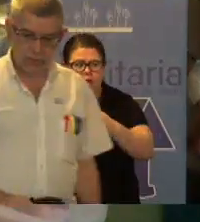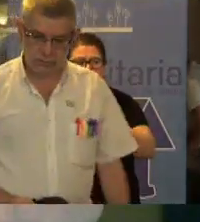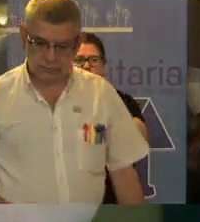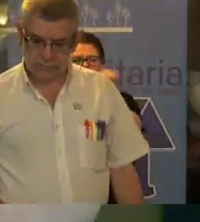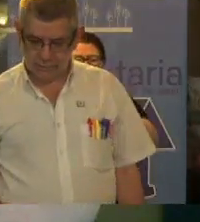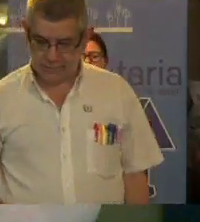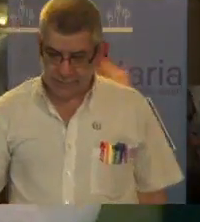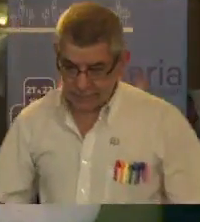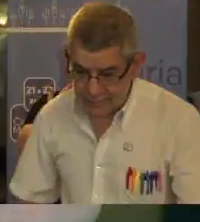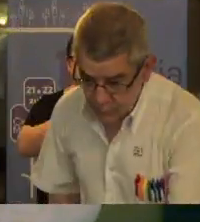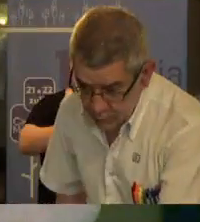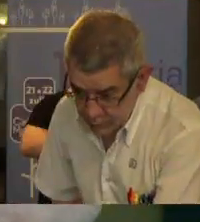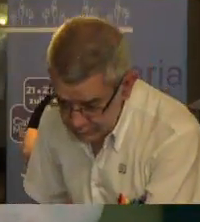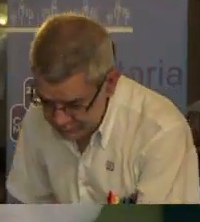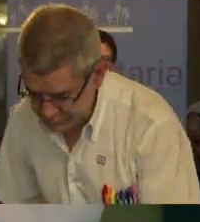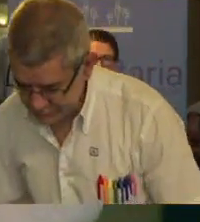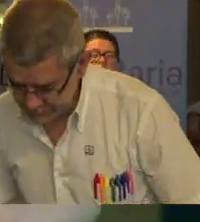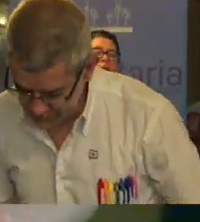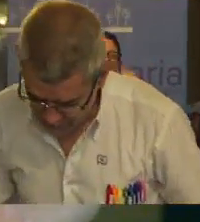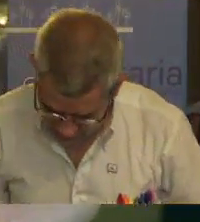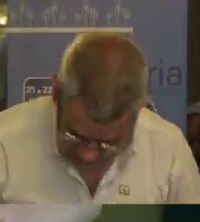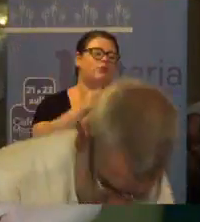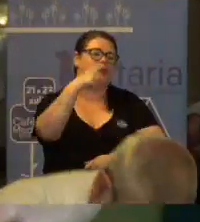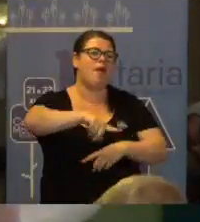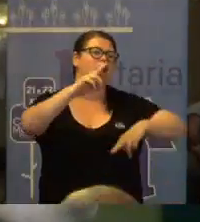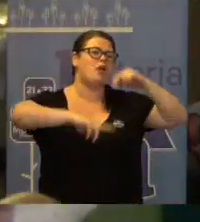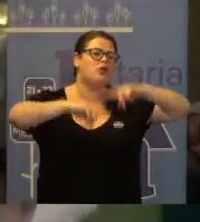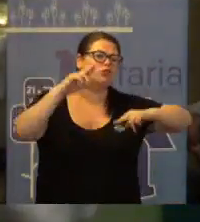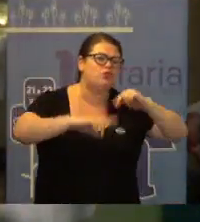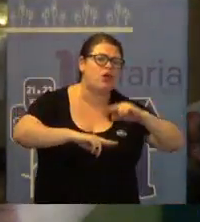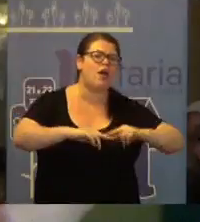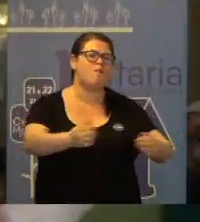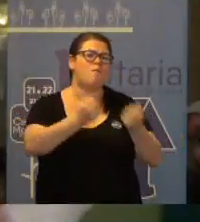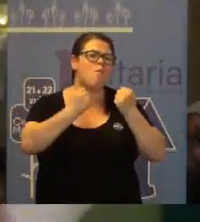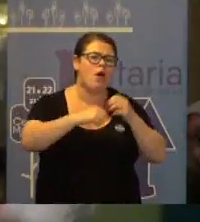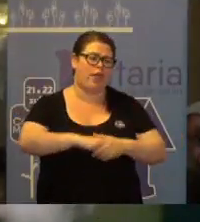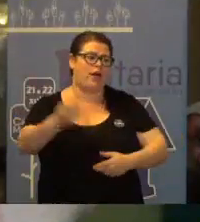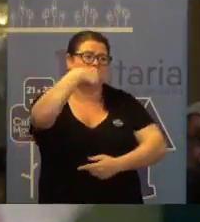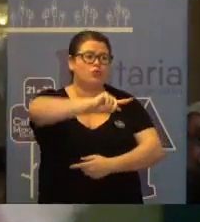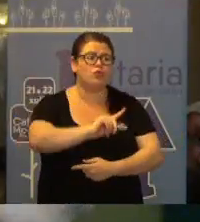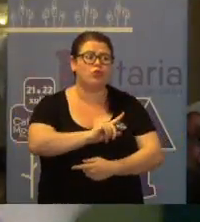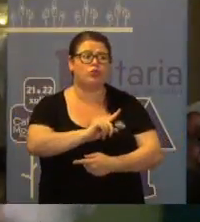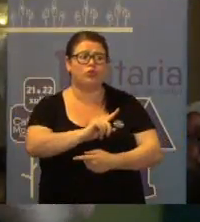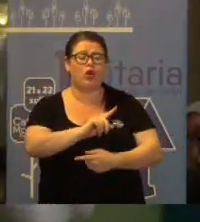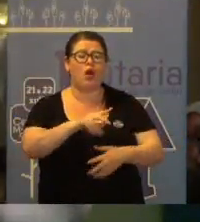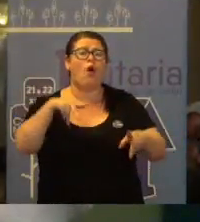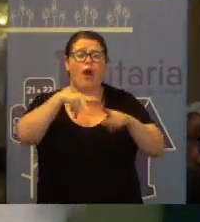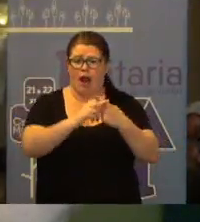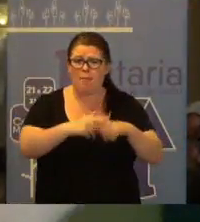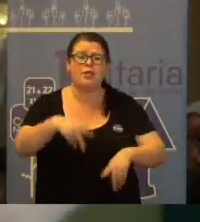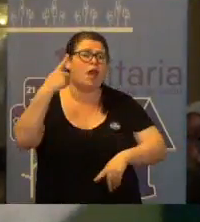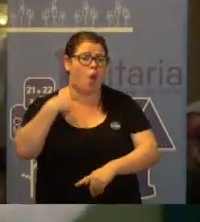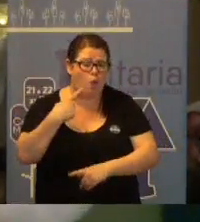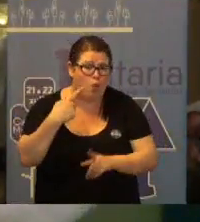de relacionarnos. Como facemos para construir hexemonía? Como facemos para construir unha ferramenta útil